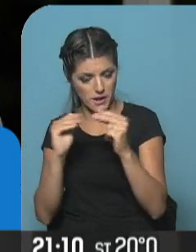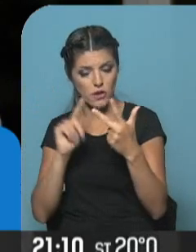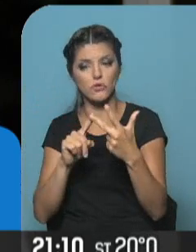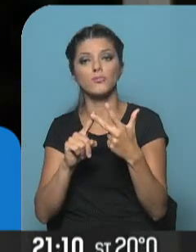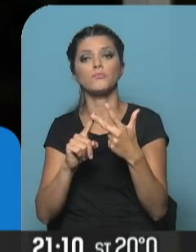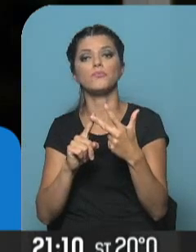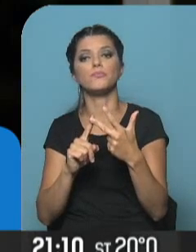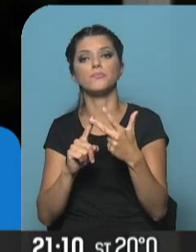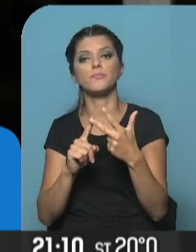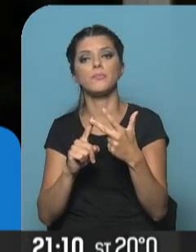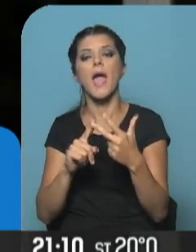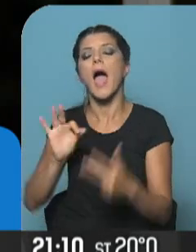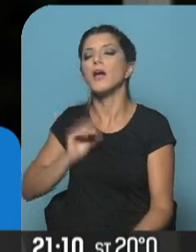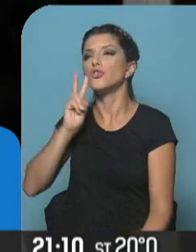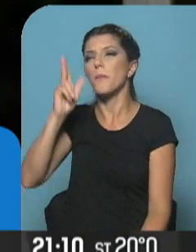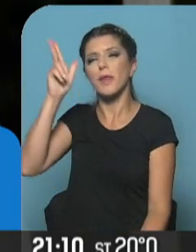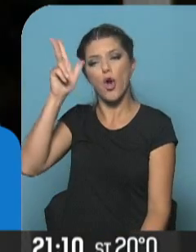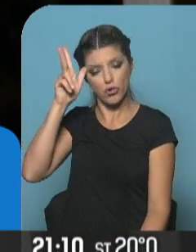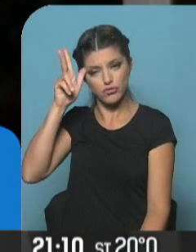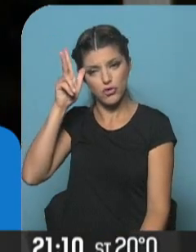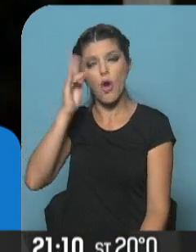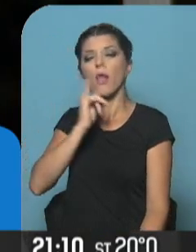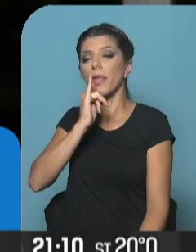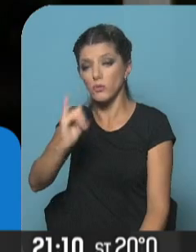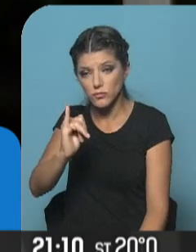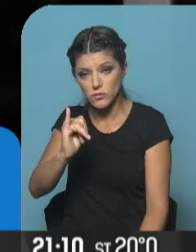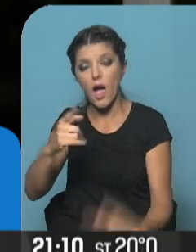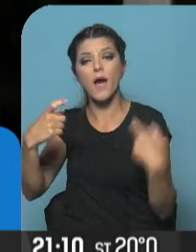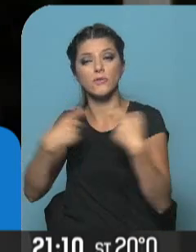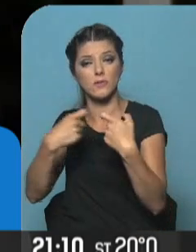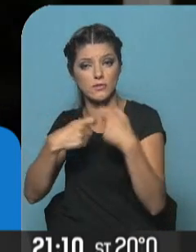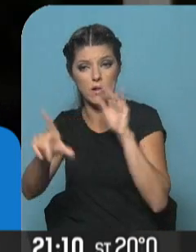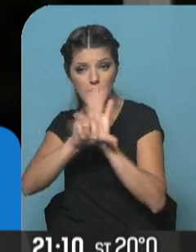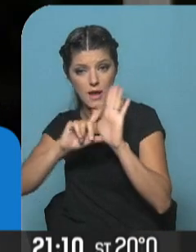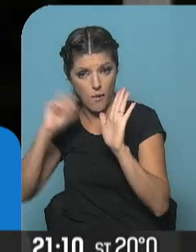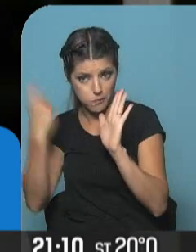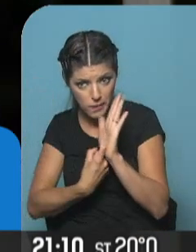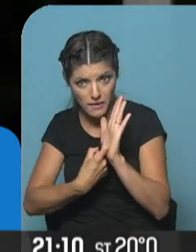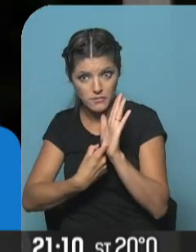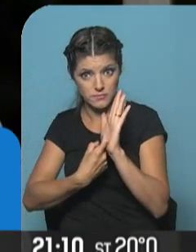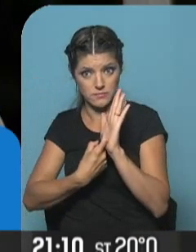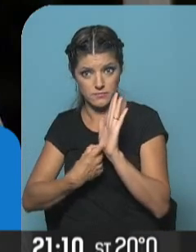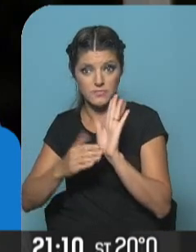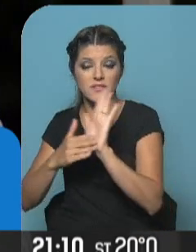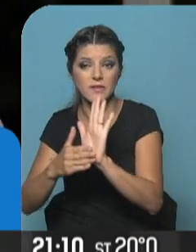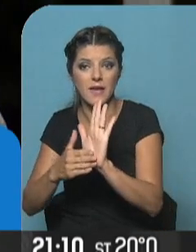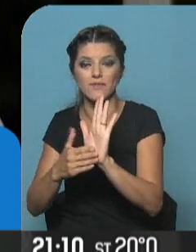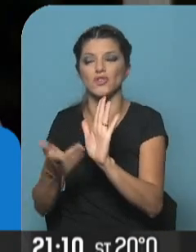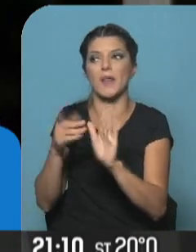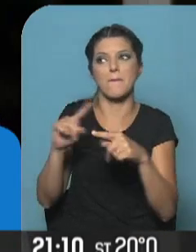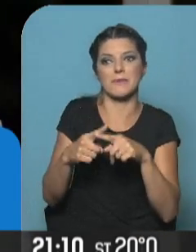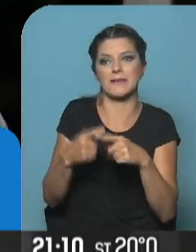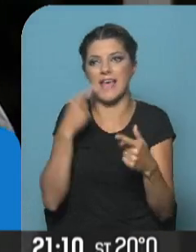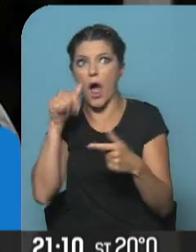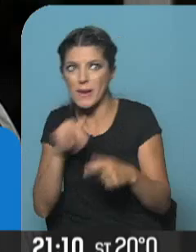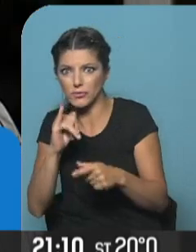cívica, presentamos en el 2008 la denuncia penal por asociación ilícita, era difícil, no era muy conveniente políticamente presentar ese